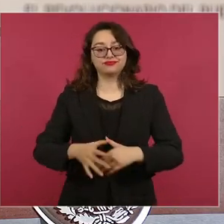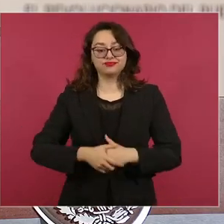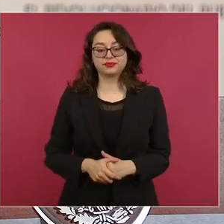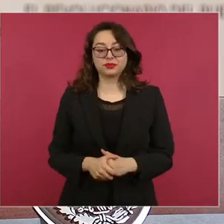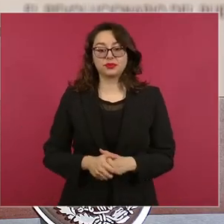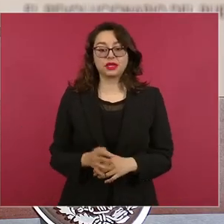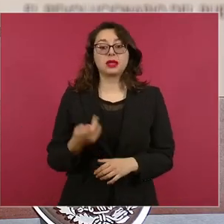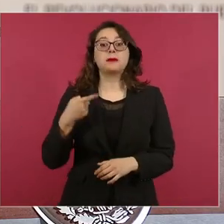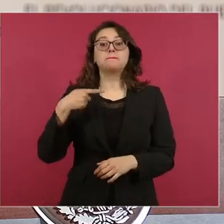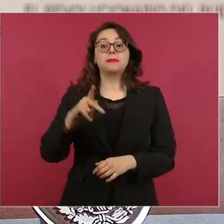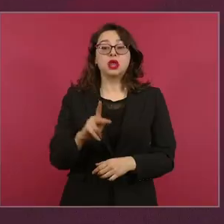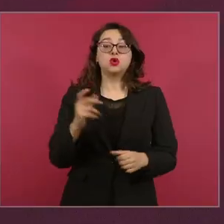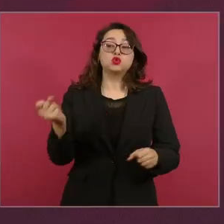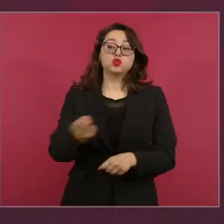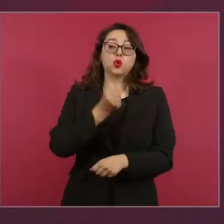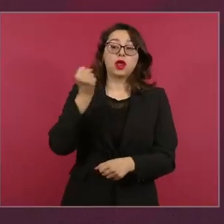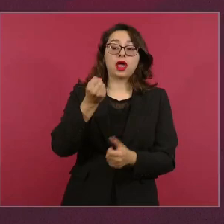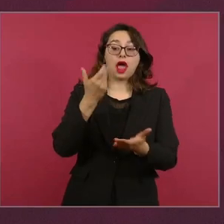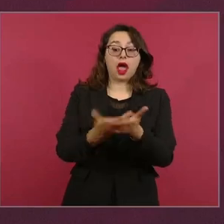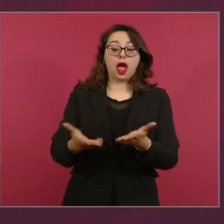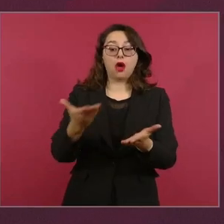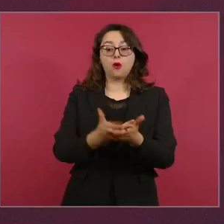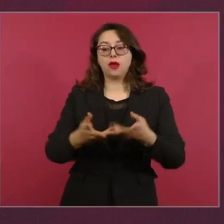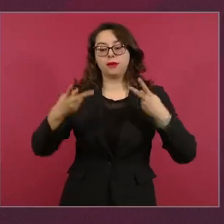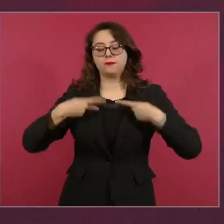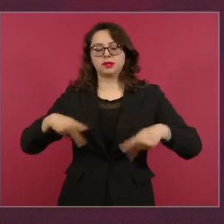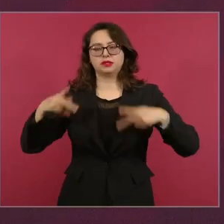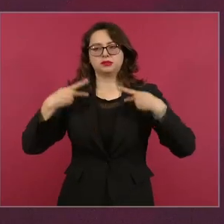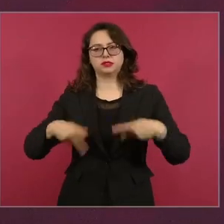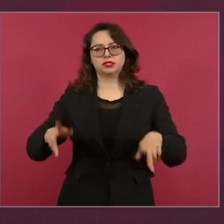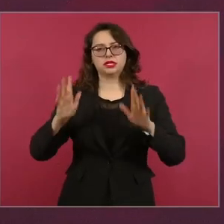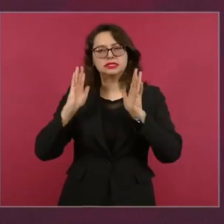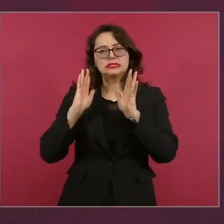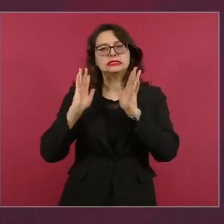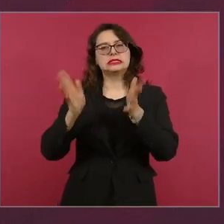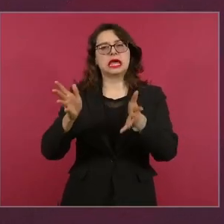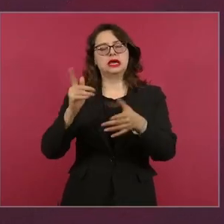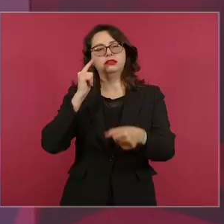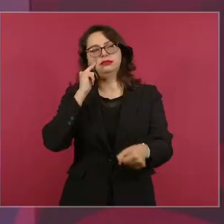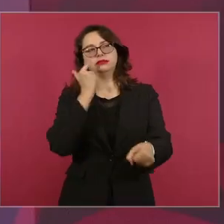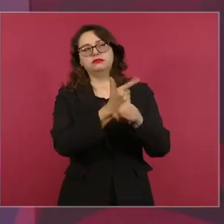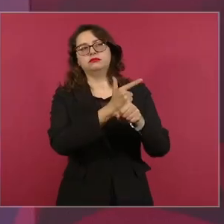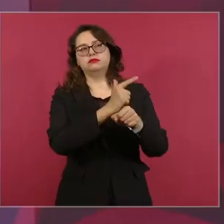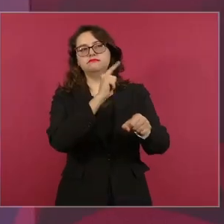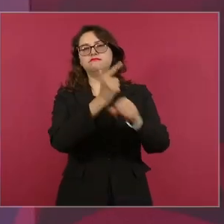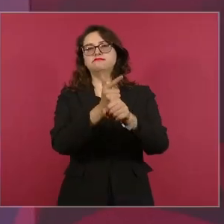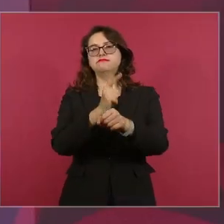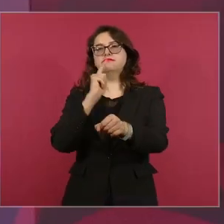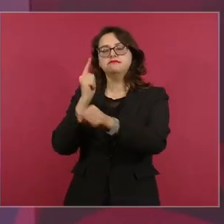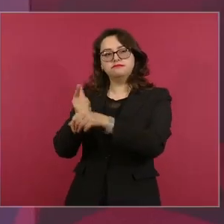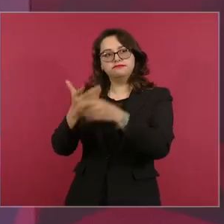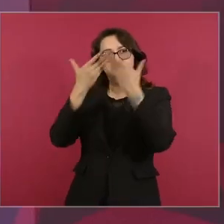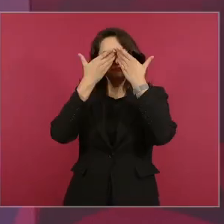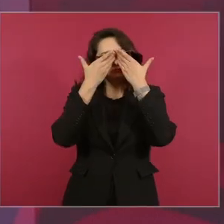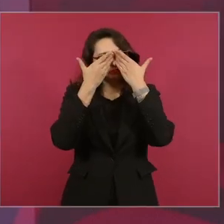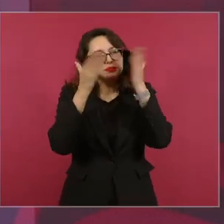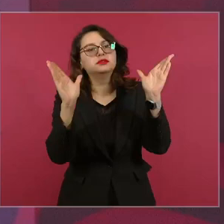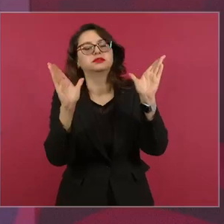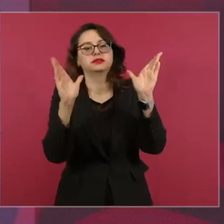Pero ya la gente está muy despierta. Si acaso es y es una